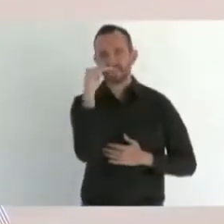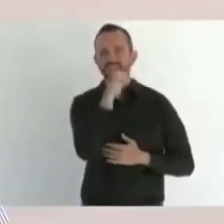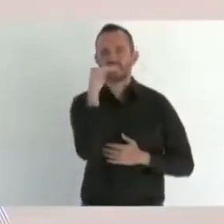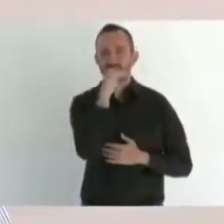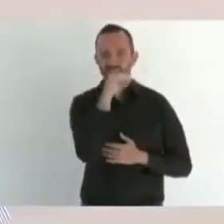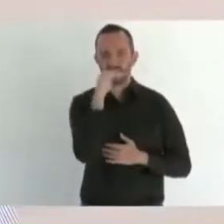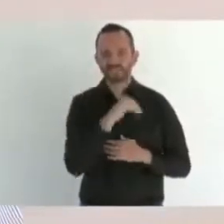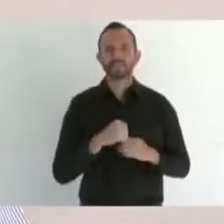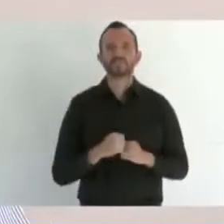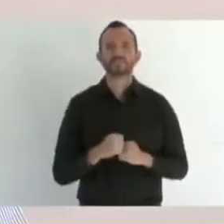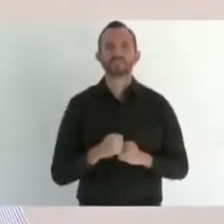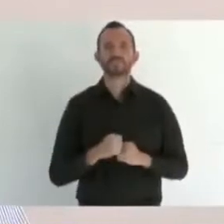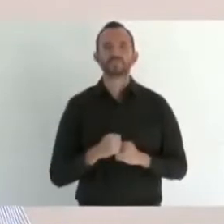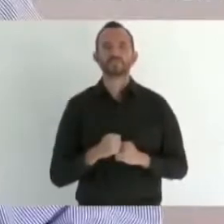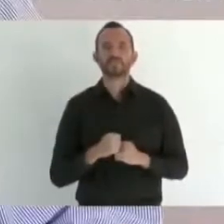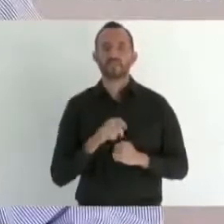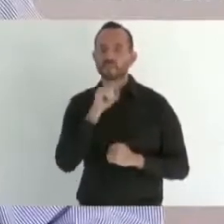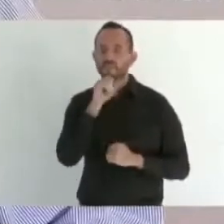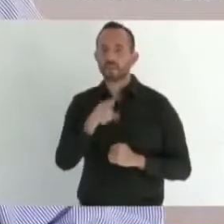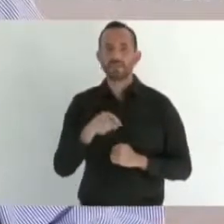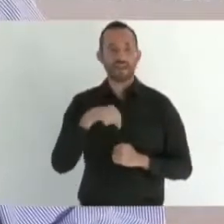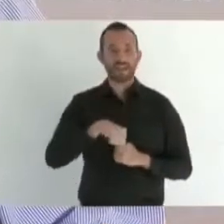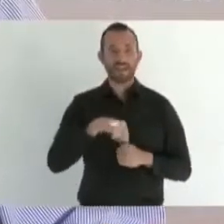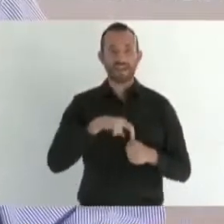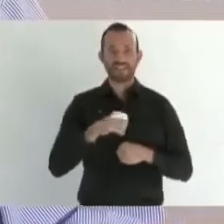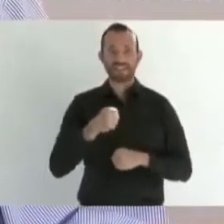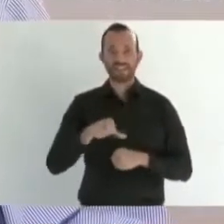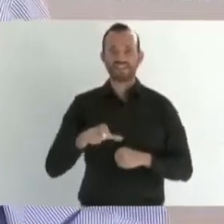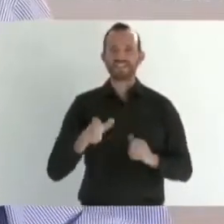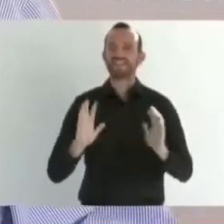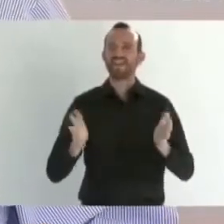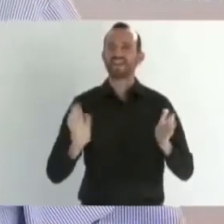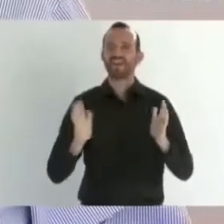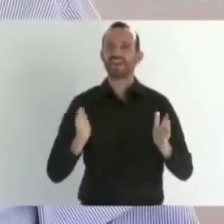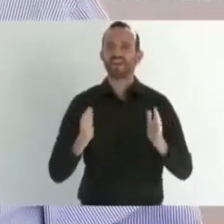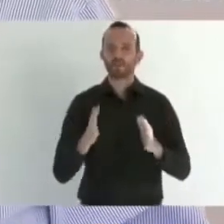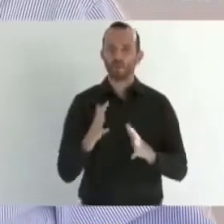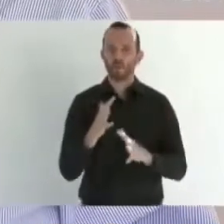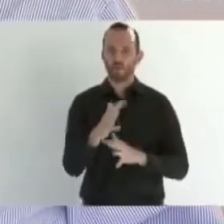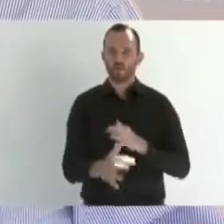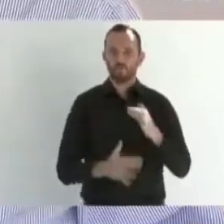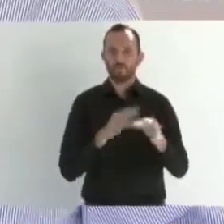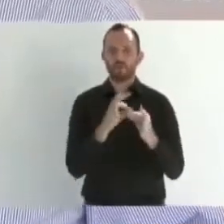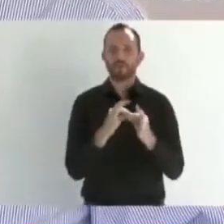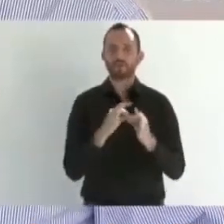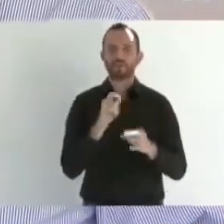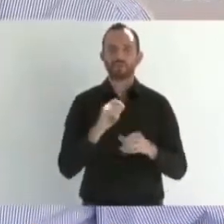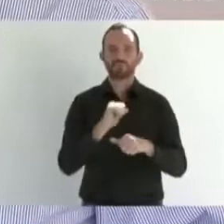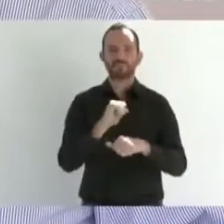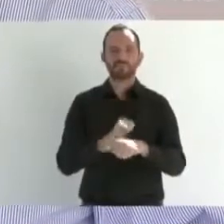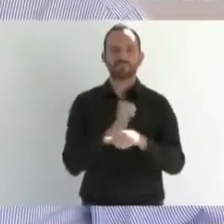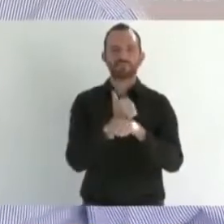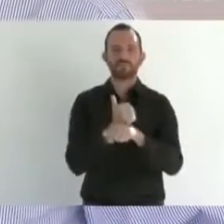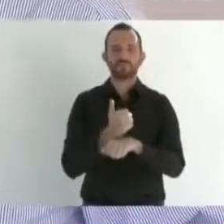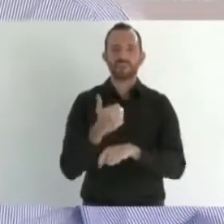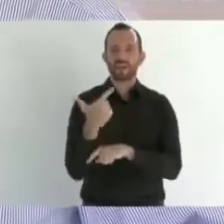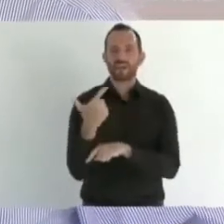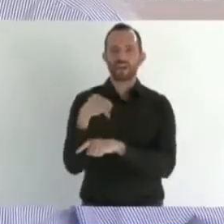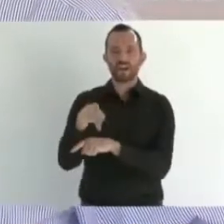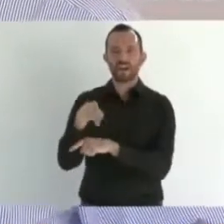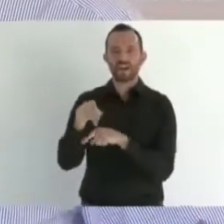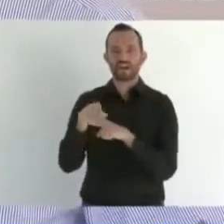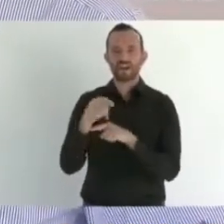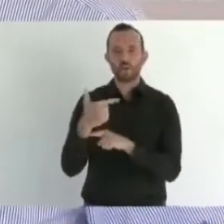ya se terminó una instalación para la guardia nacional porque es muy